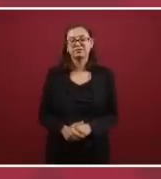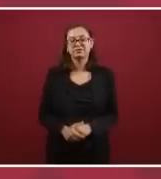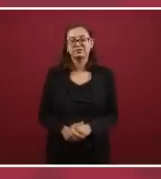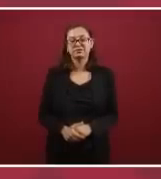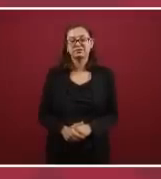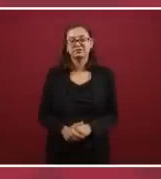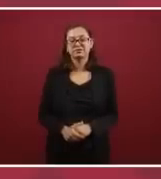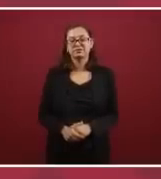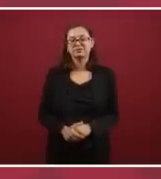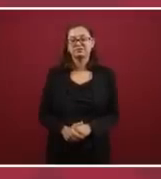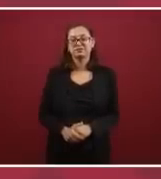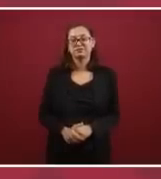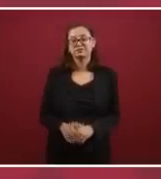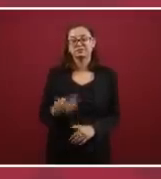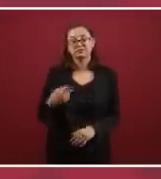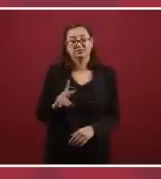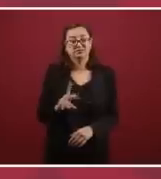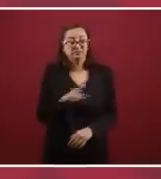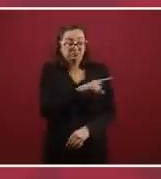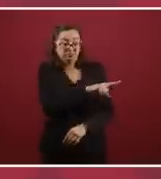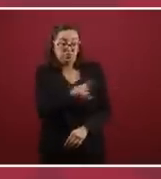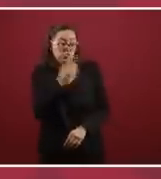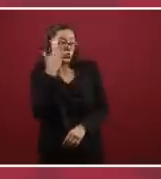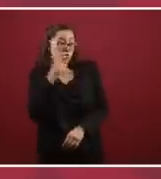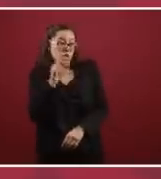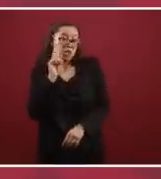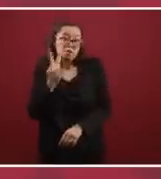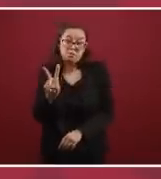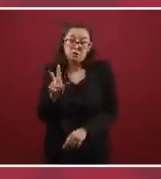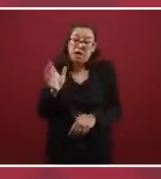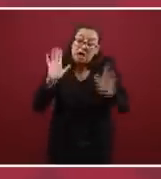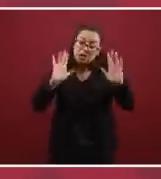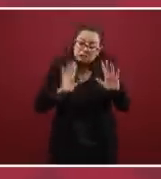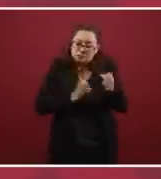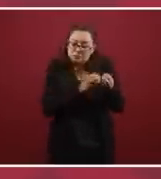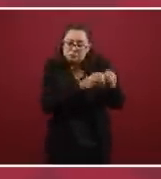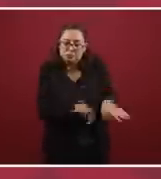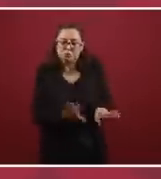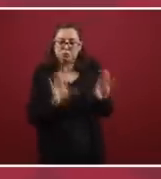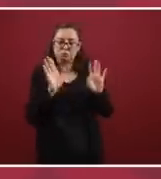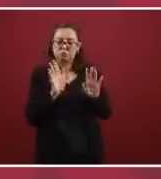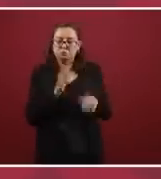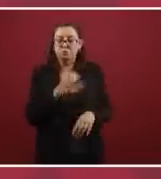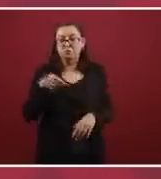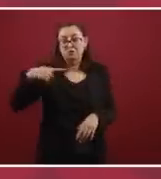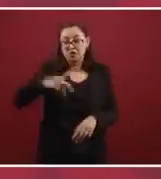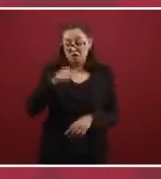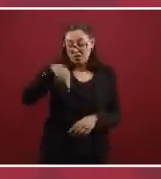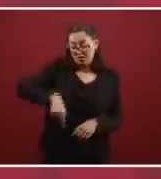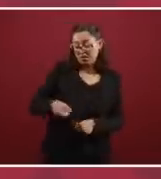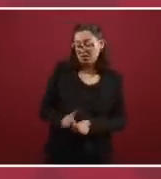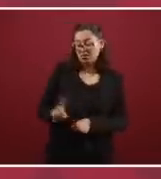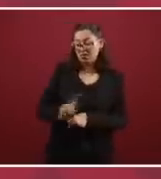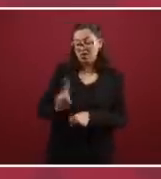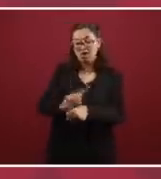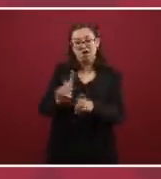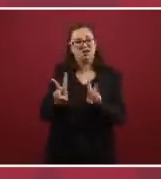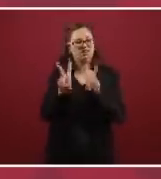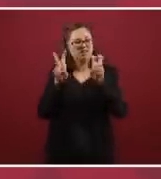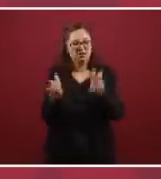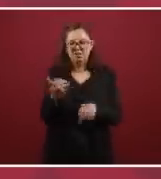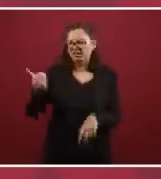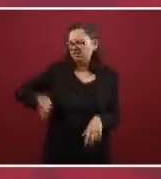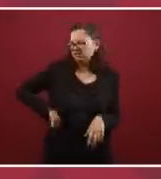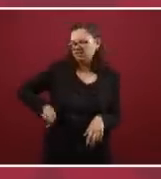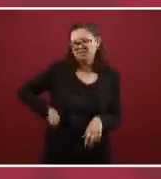Pero allá ellos si se la pierden, porque aquí hay cosas interesantísimas. Aquí hay